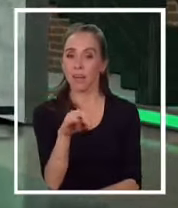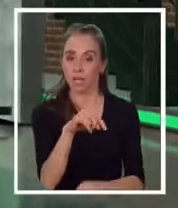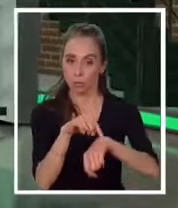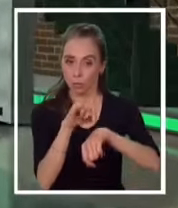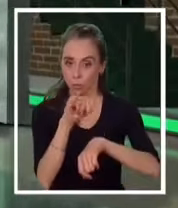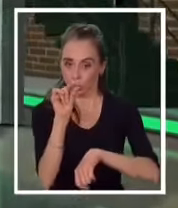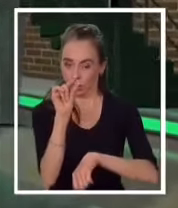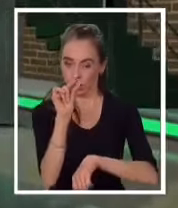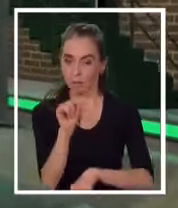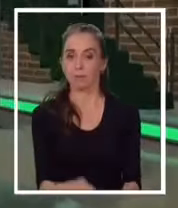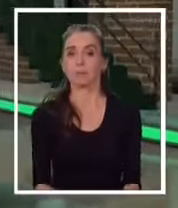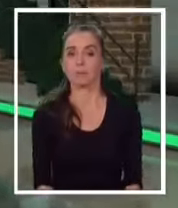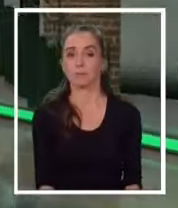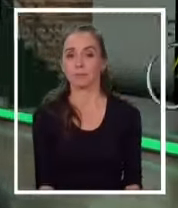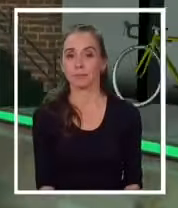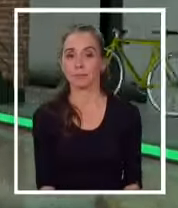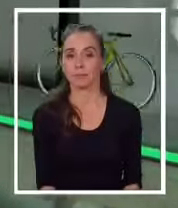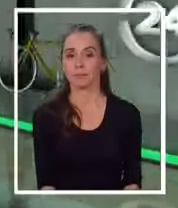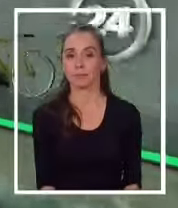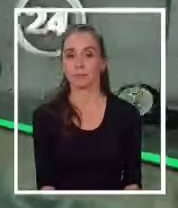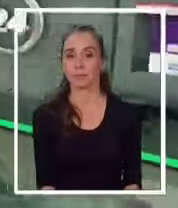de un instante.